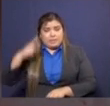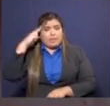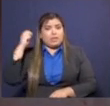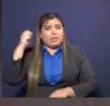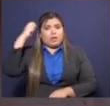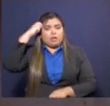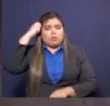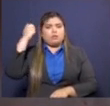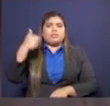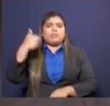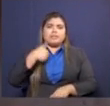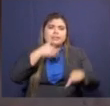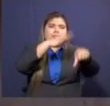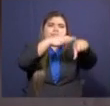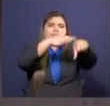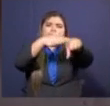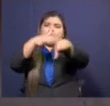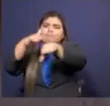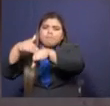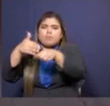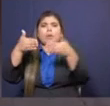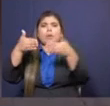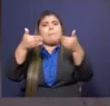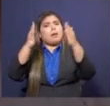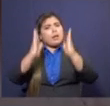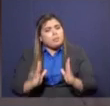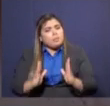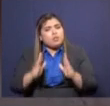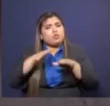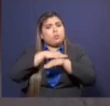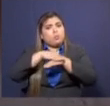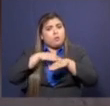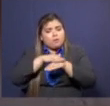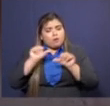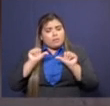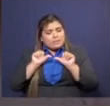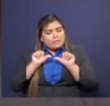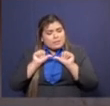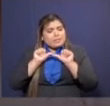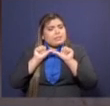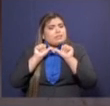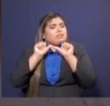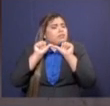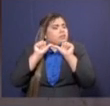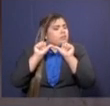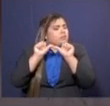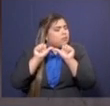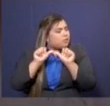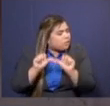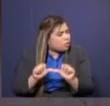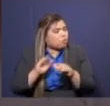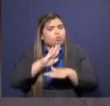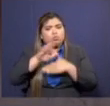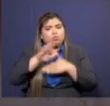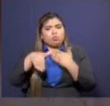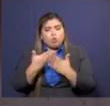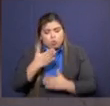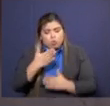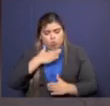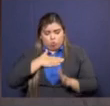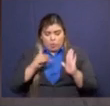llamo a los panameños a que sigan ejerciendo todos sus derechos